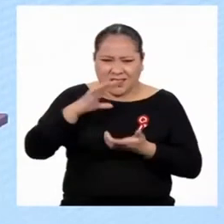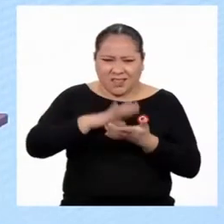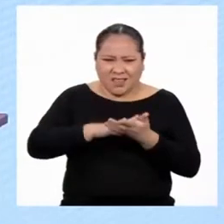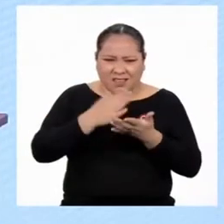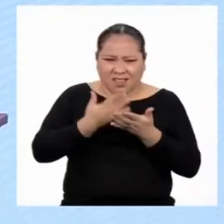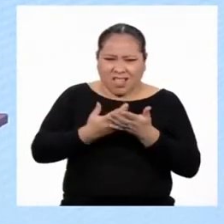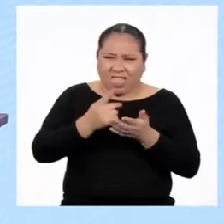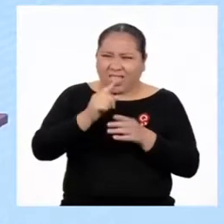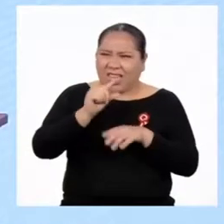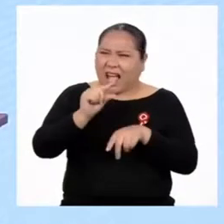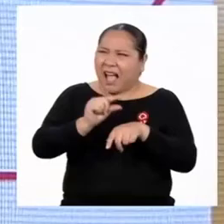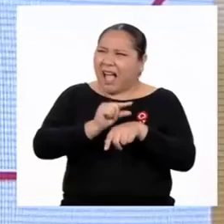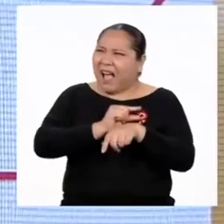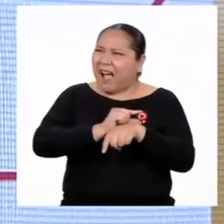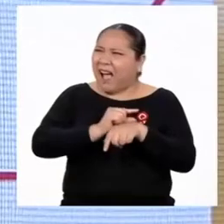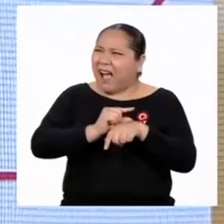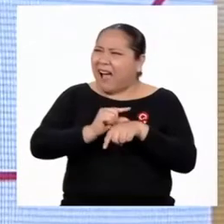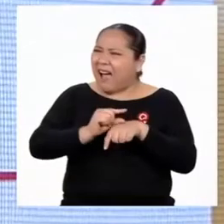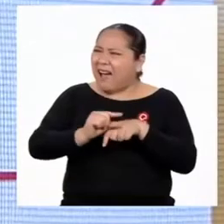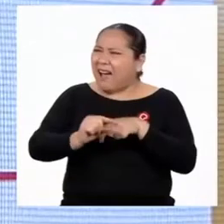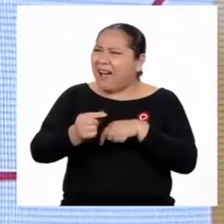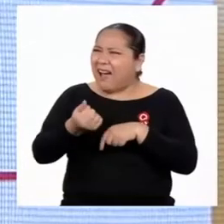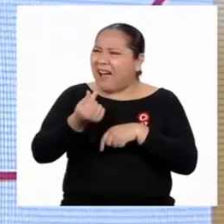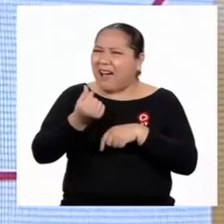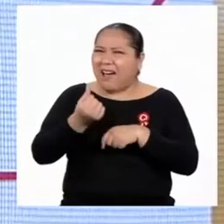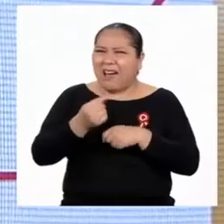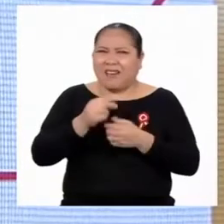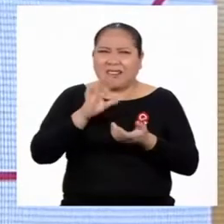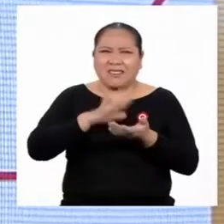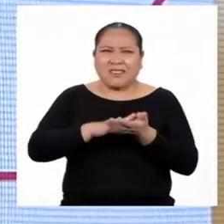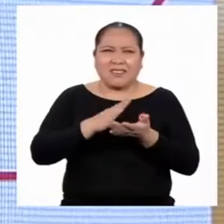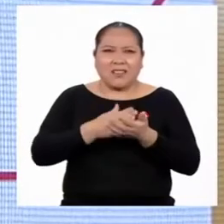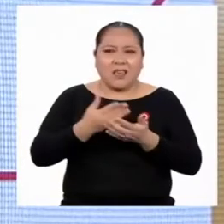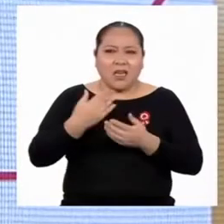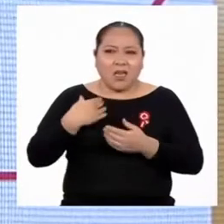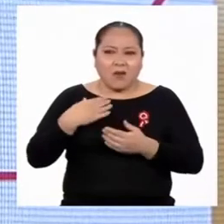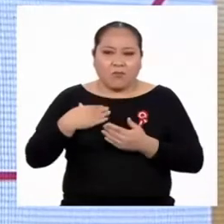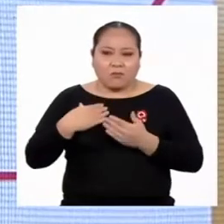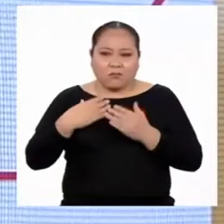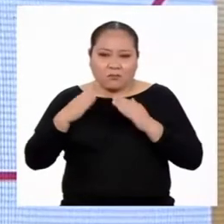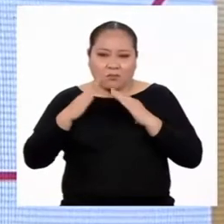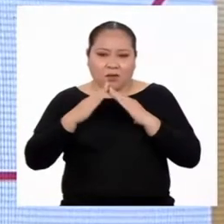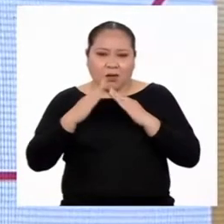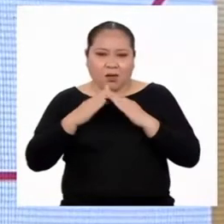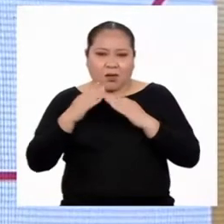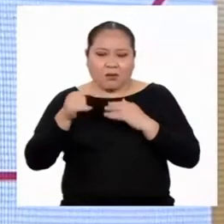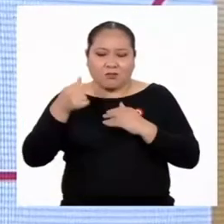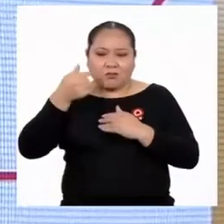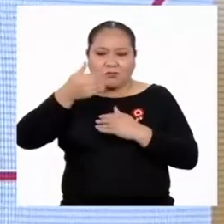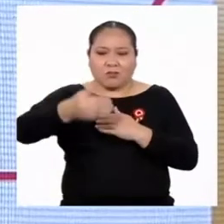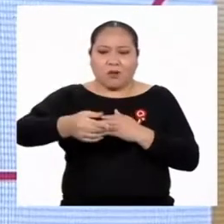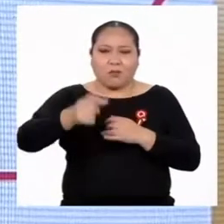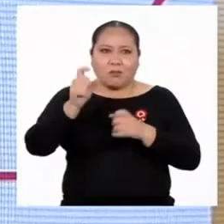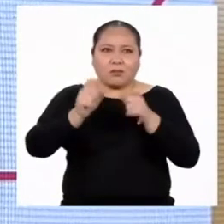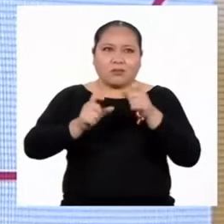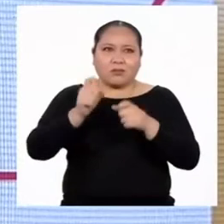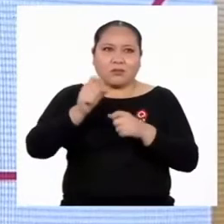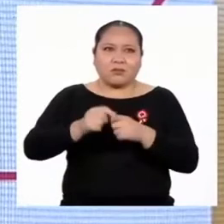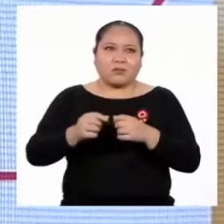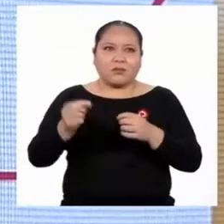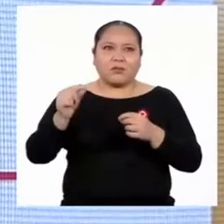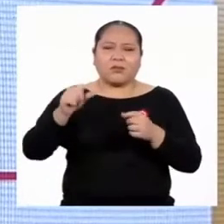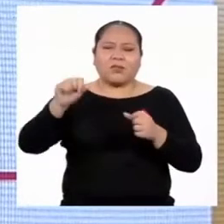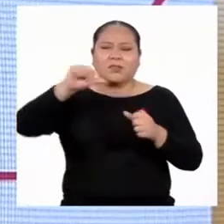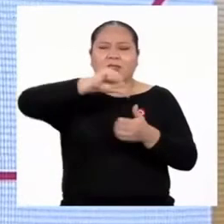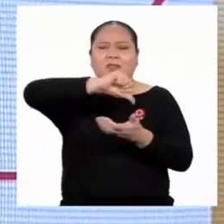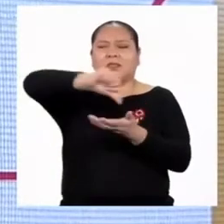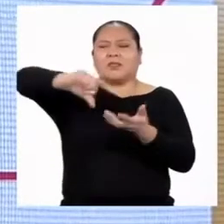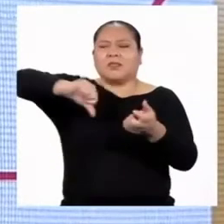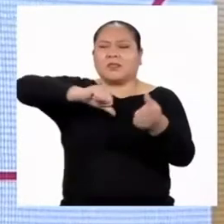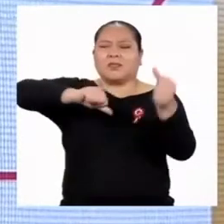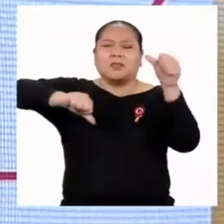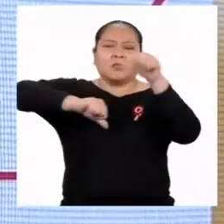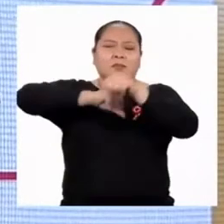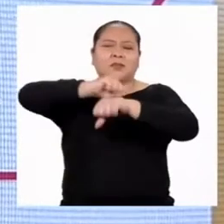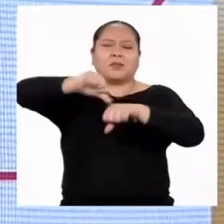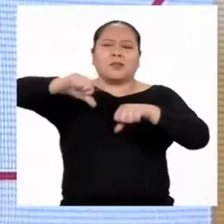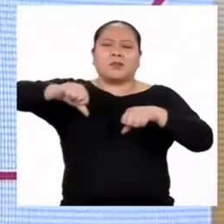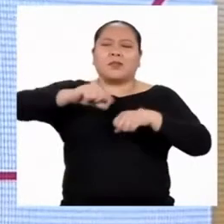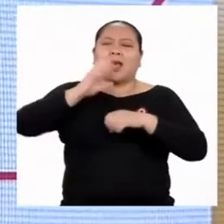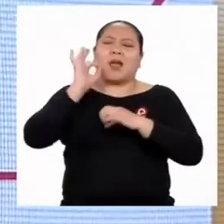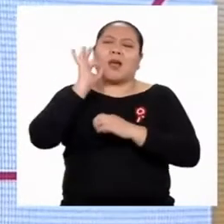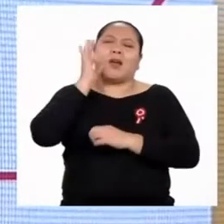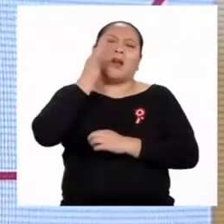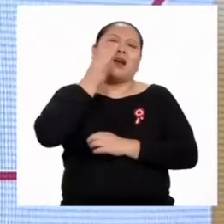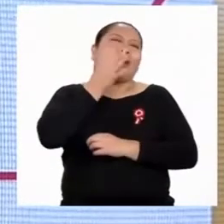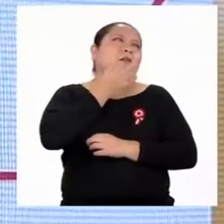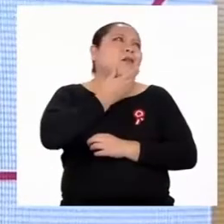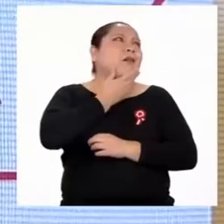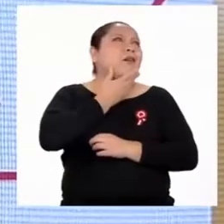recontra grasosos. Pero es que en mi barrio hay un señor que tiene un carrito sanguchero y le echa hartas cremas. ¡Qué rico!